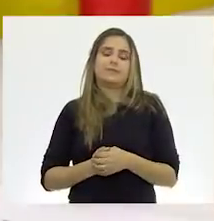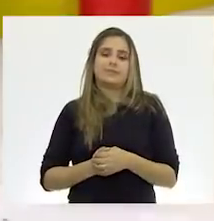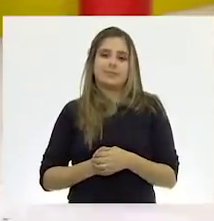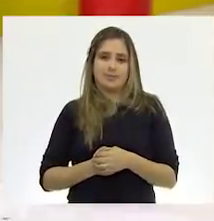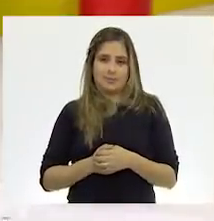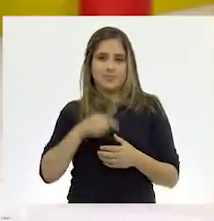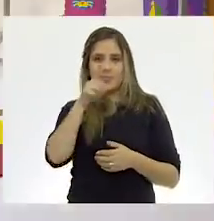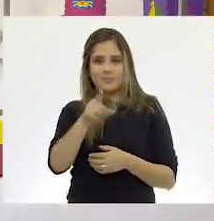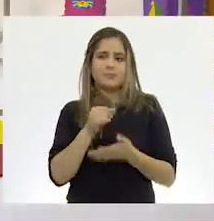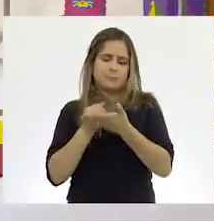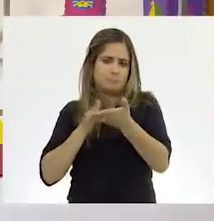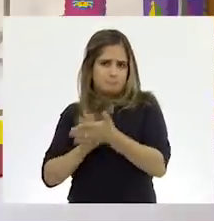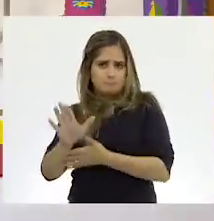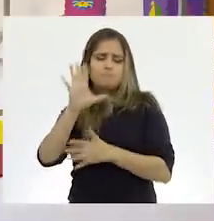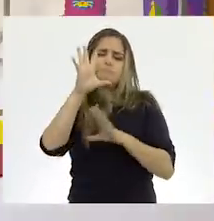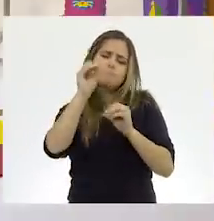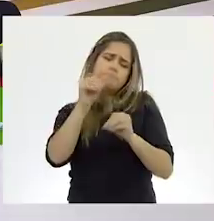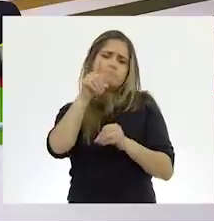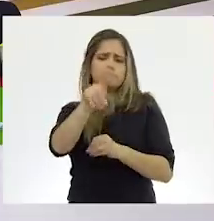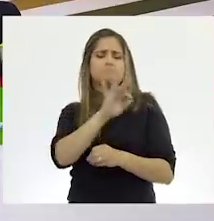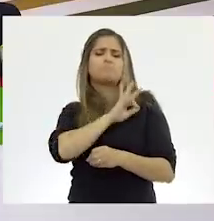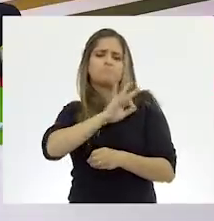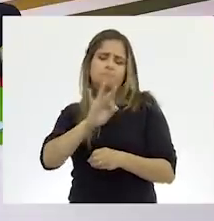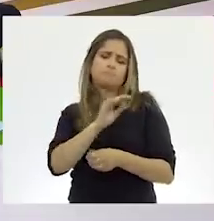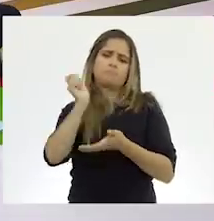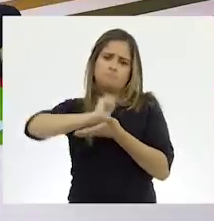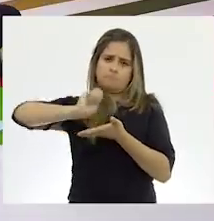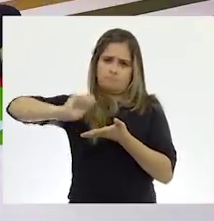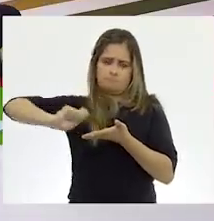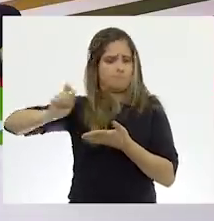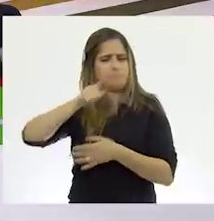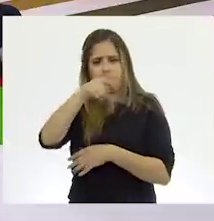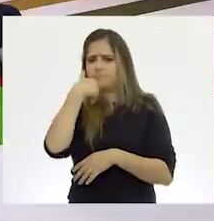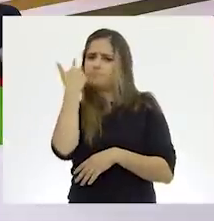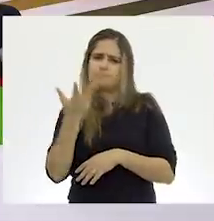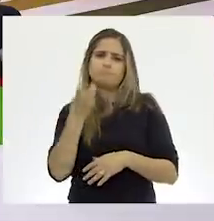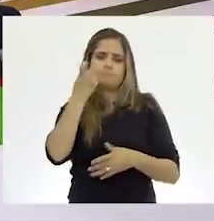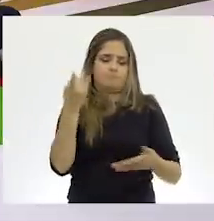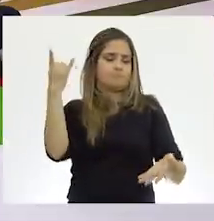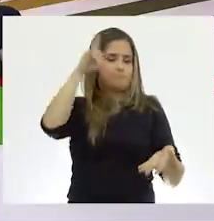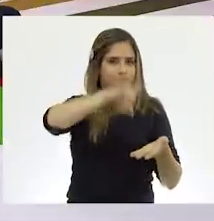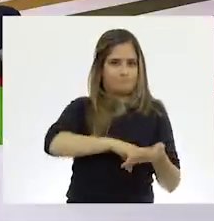de imprimirlo. Toma tu lápiz adhesivo y vayámoslo pegando. Vamos a pegarlo.